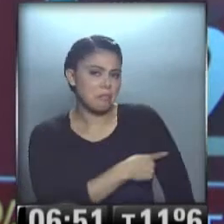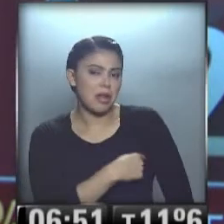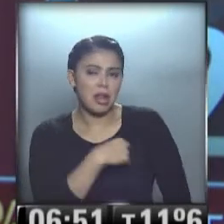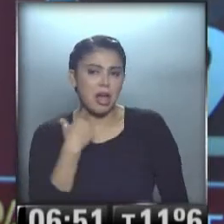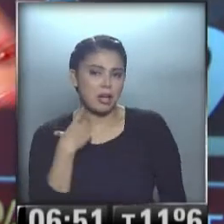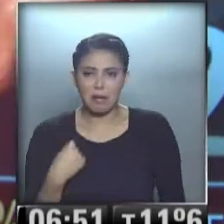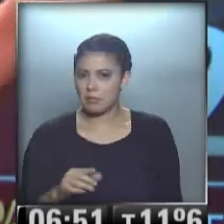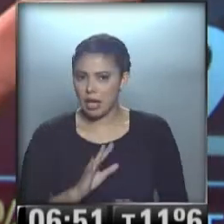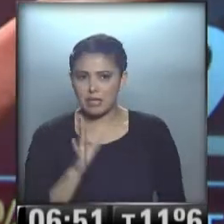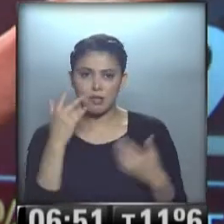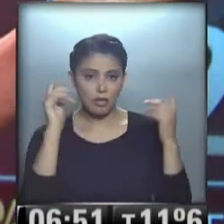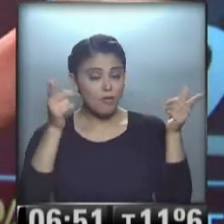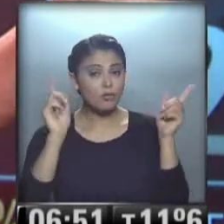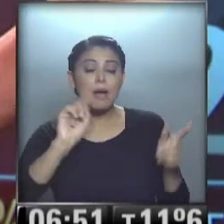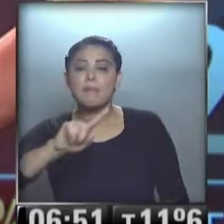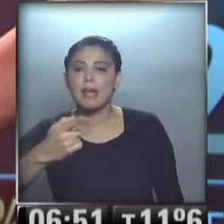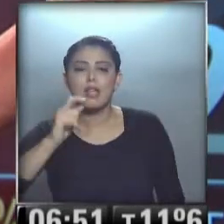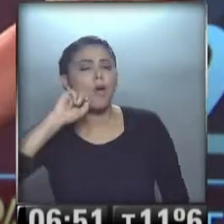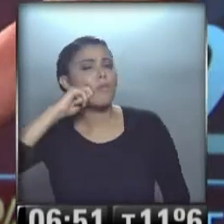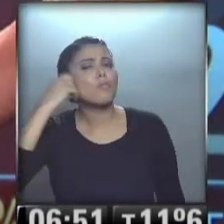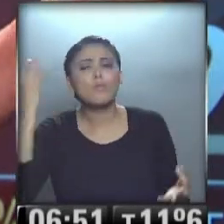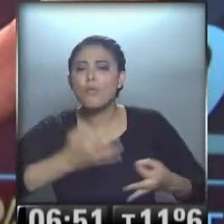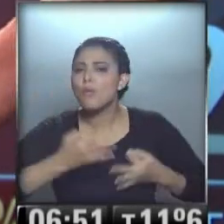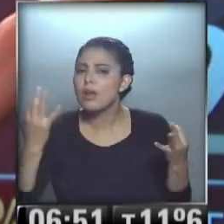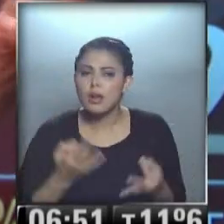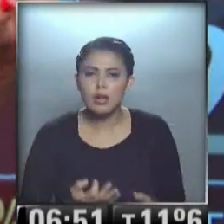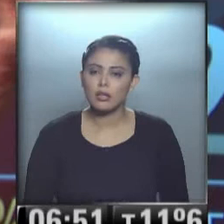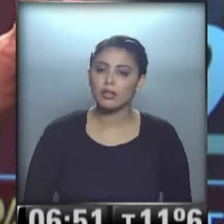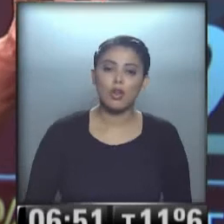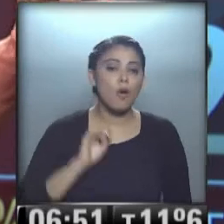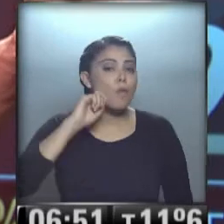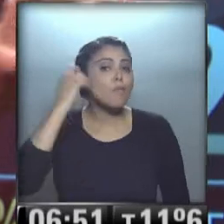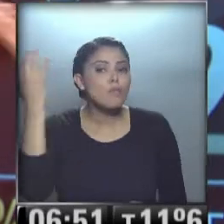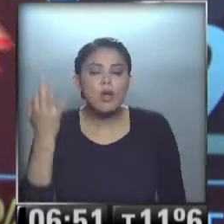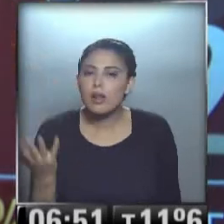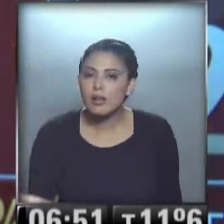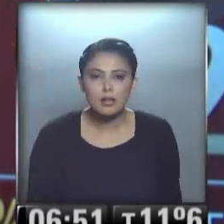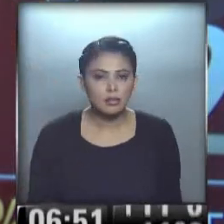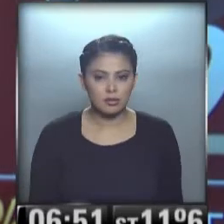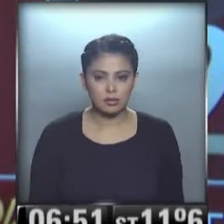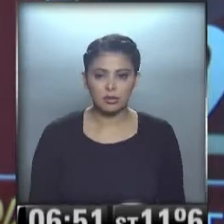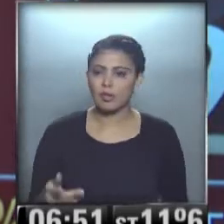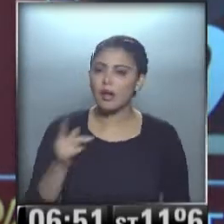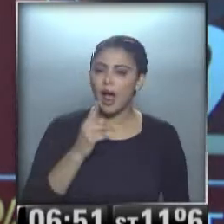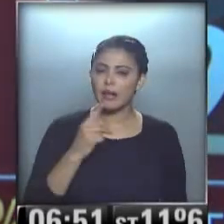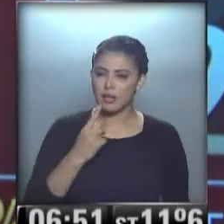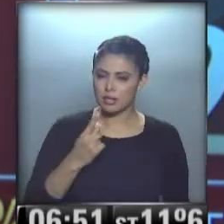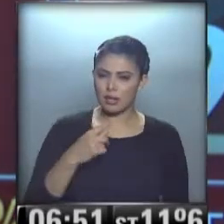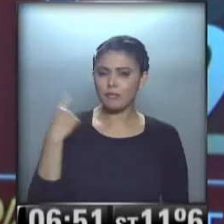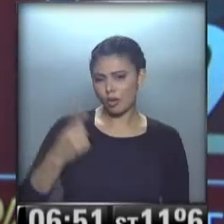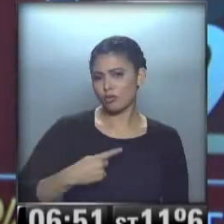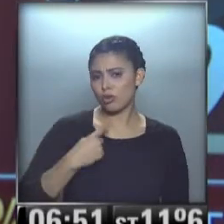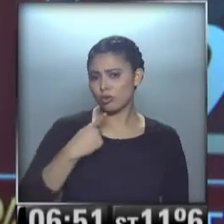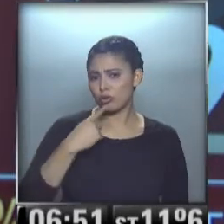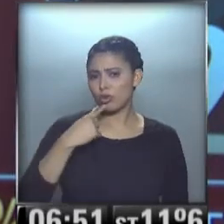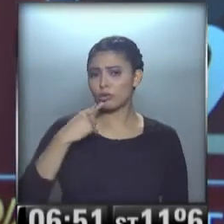camisa y a disfrutar porque va a estar espectacular, ¿eh? Mirá. Fantástico. Muy lindo, Karina. Nosotros que lo vemos de la puerta porque está